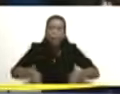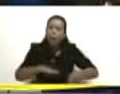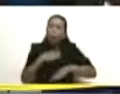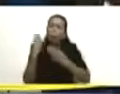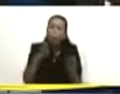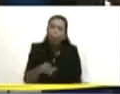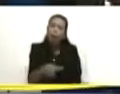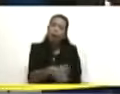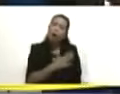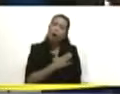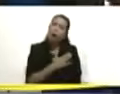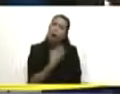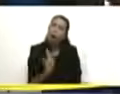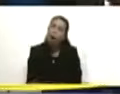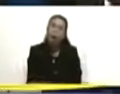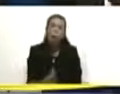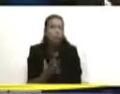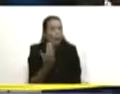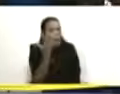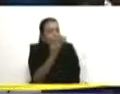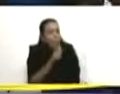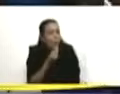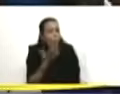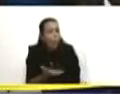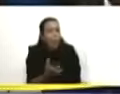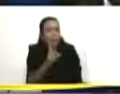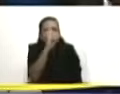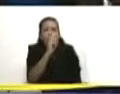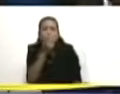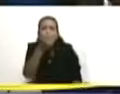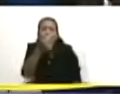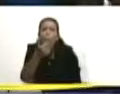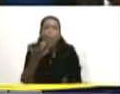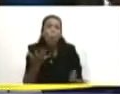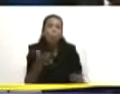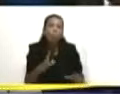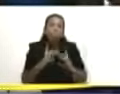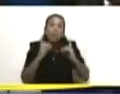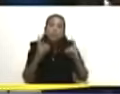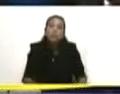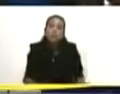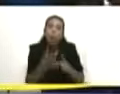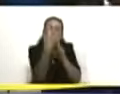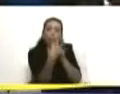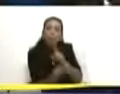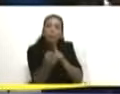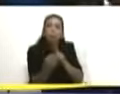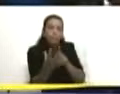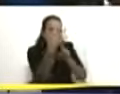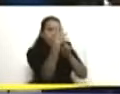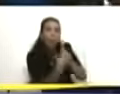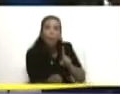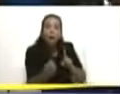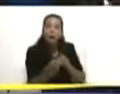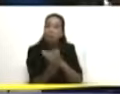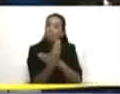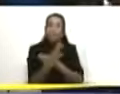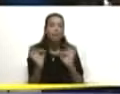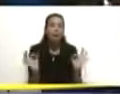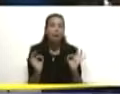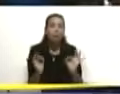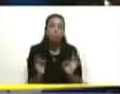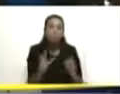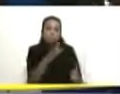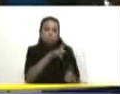joven en su más tierna y bella edad, porque sencillamente se dejó atrapar y no se cuidó. Así